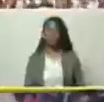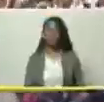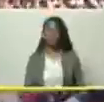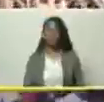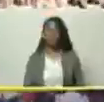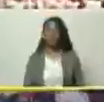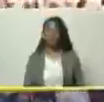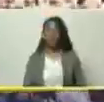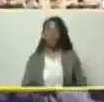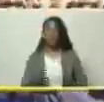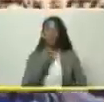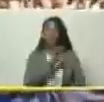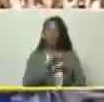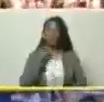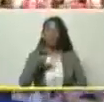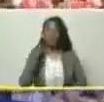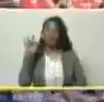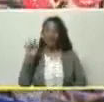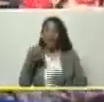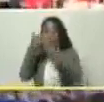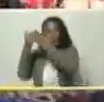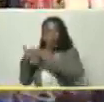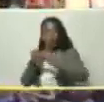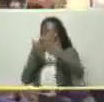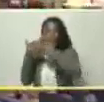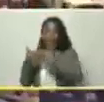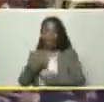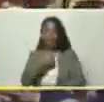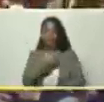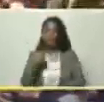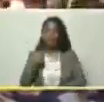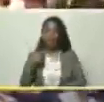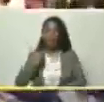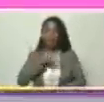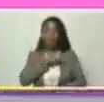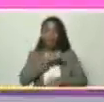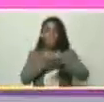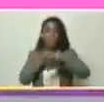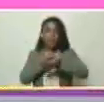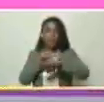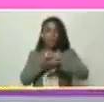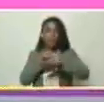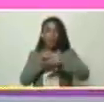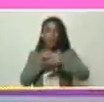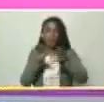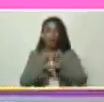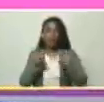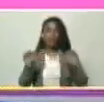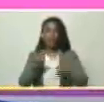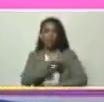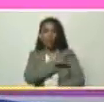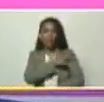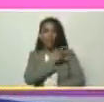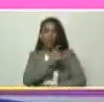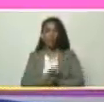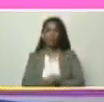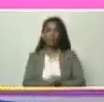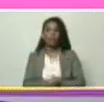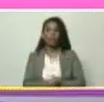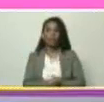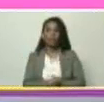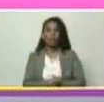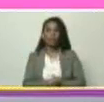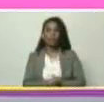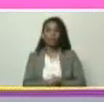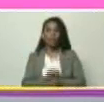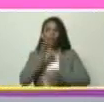302.933 estudiantes. Yo quisiera que nuestra ministra de Educación Universitaria